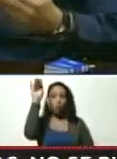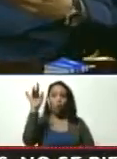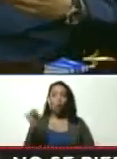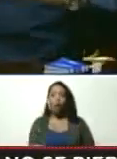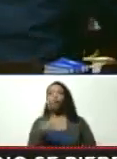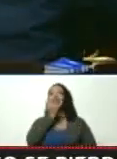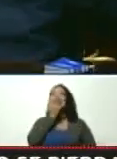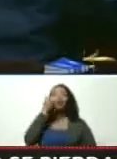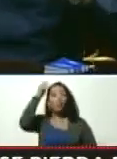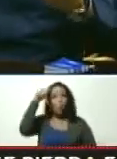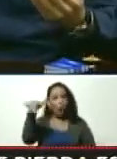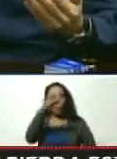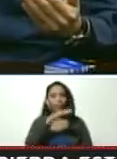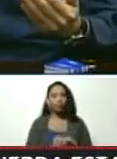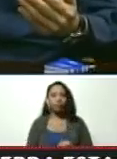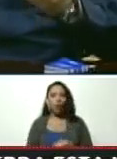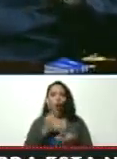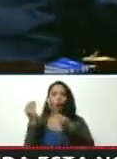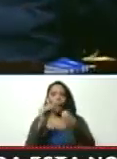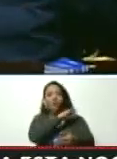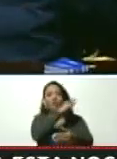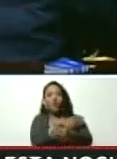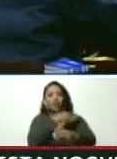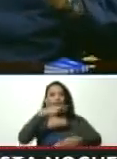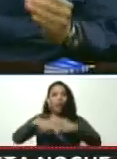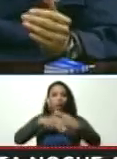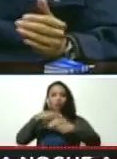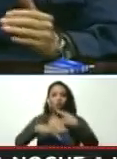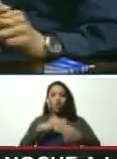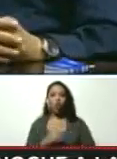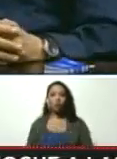pueblo, como fuerza revolucionaria.